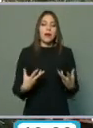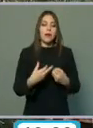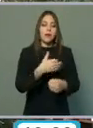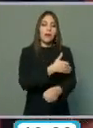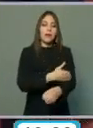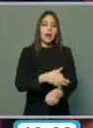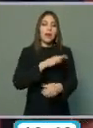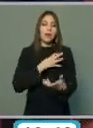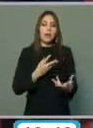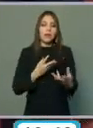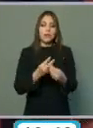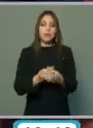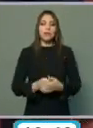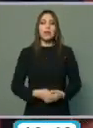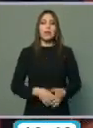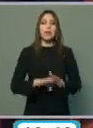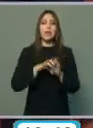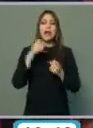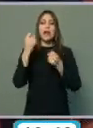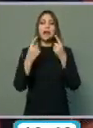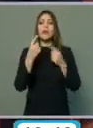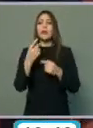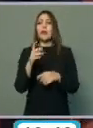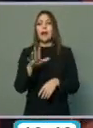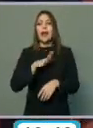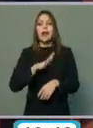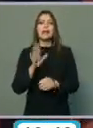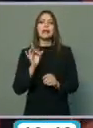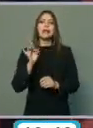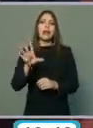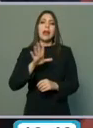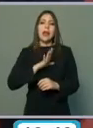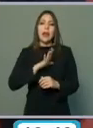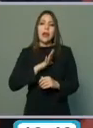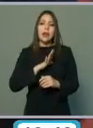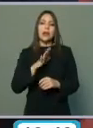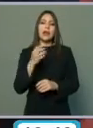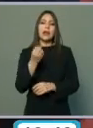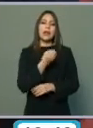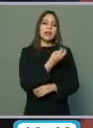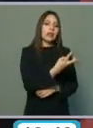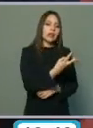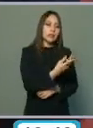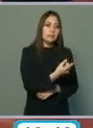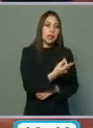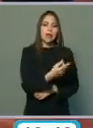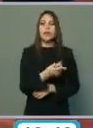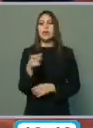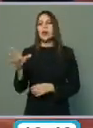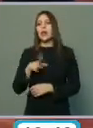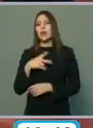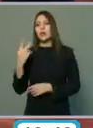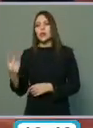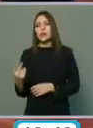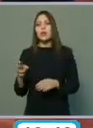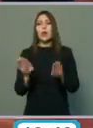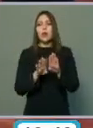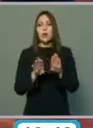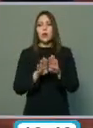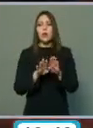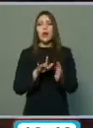podemos apoyar con alimento? Porque a lo mejor ya nosotros tenemos, como lo decíamos, Johnny tiene 3 perrijas, yo tengo también 2. Entonces,